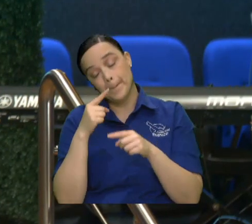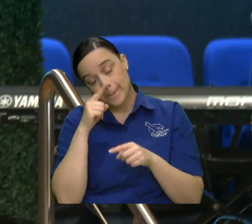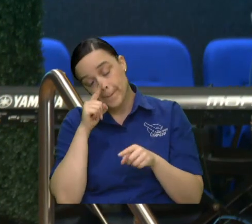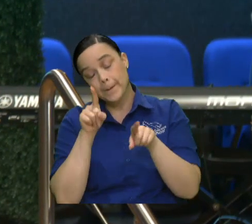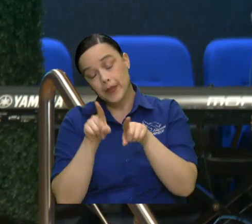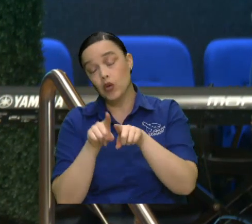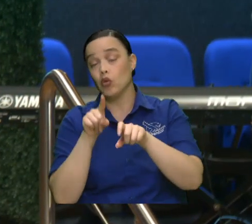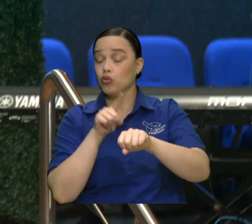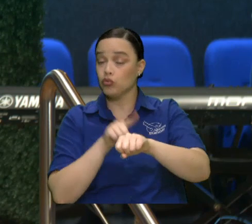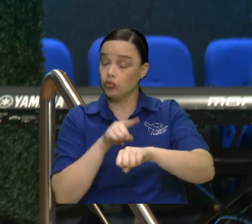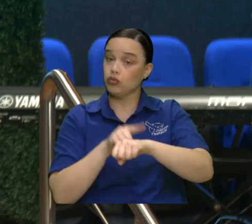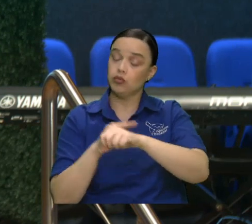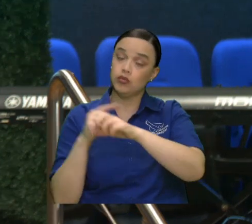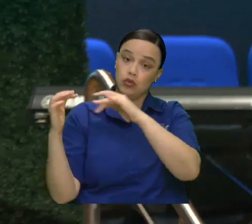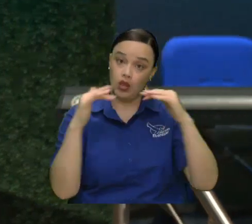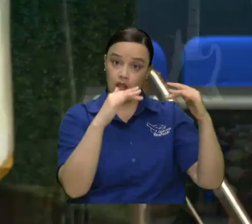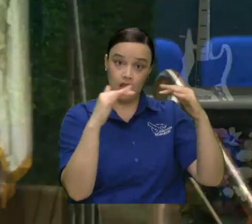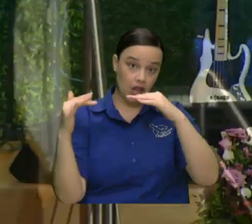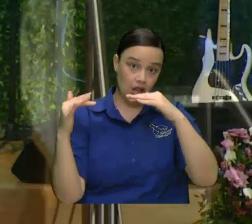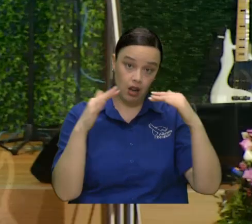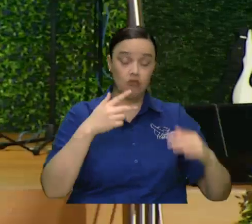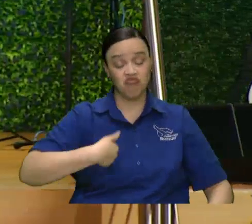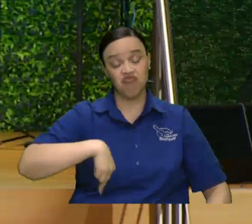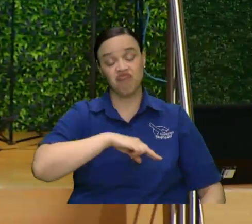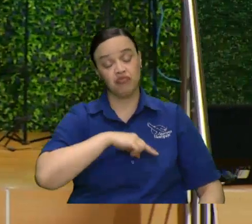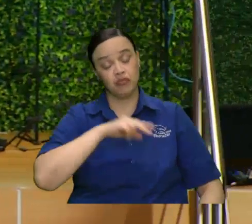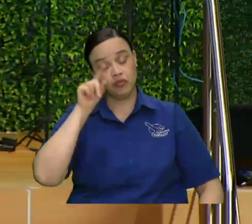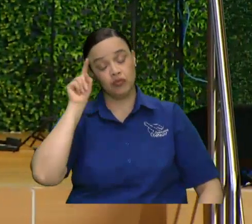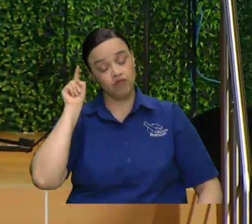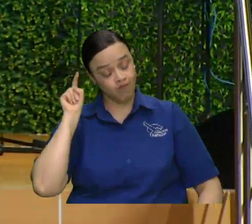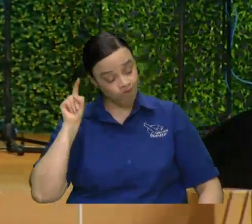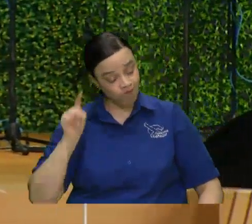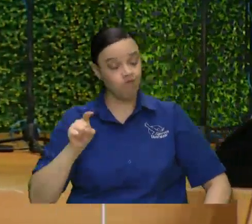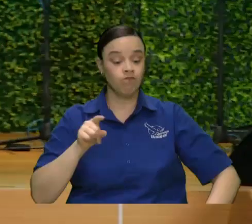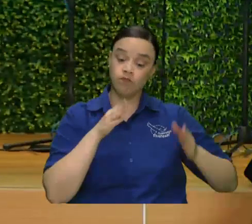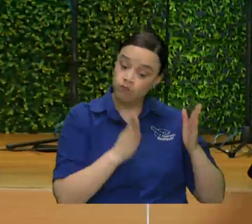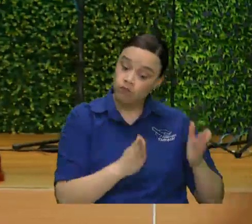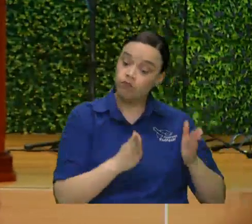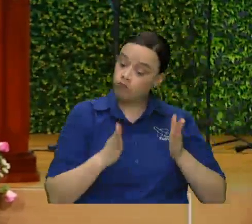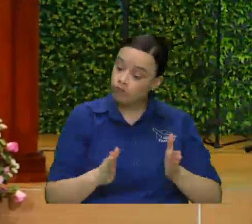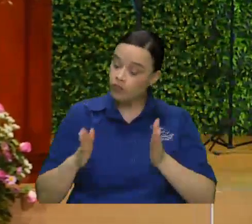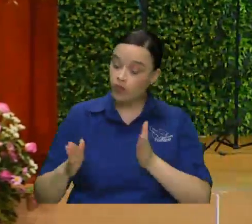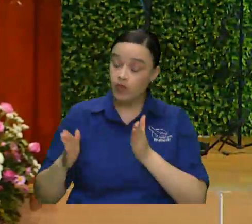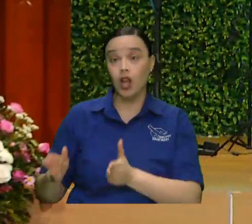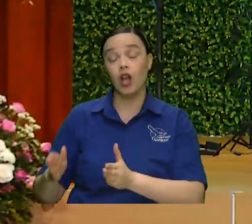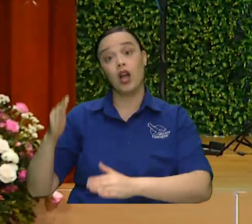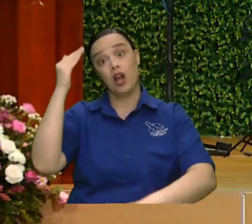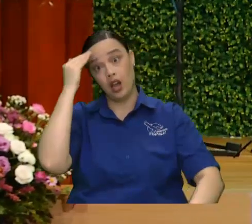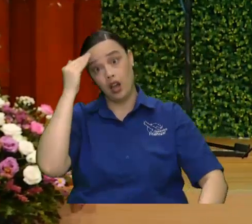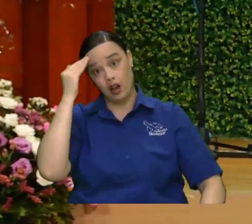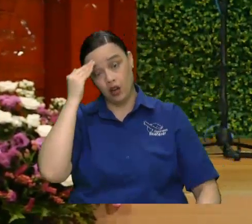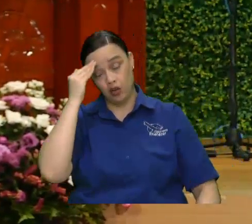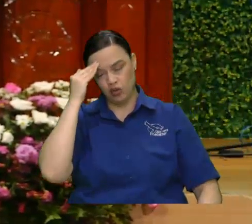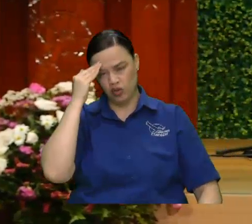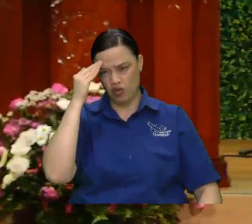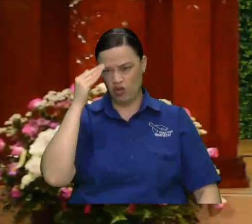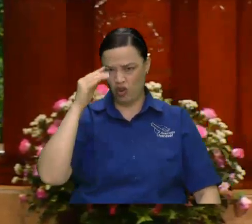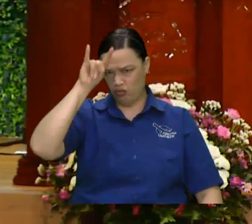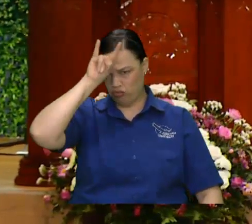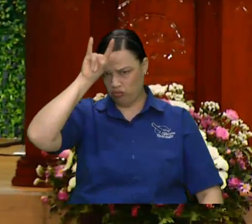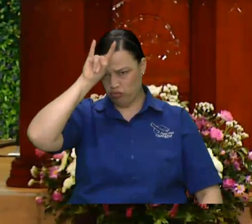por lo tanto nosotros debiésemos a estar preparados sabiendo hermano que nuestro enemigo va a